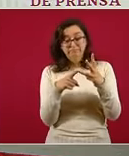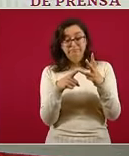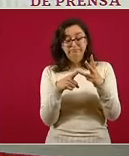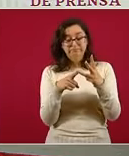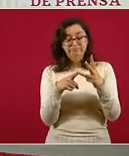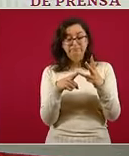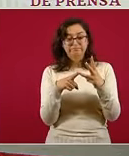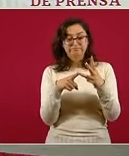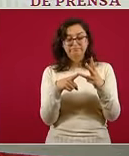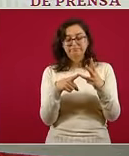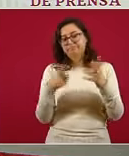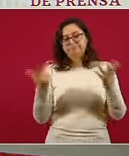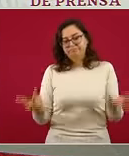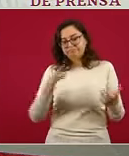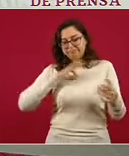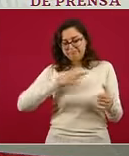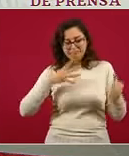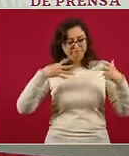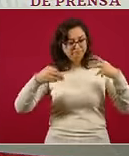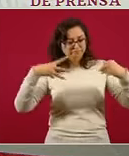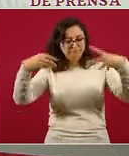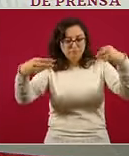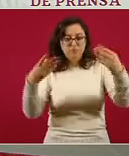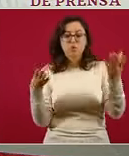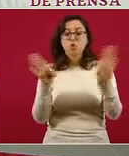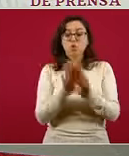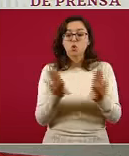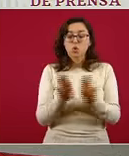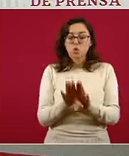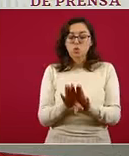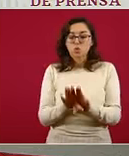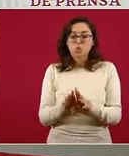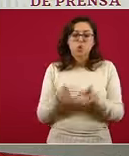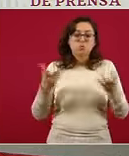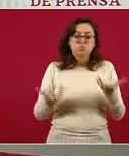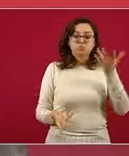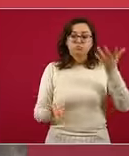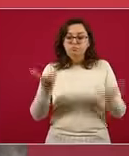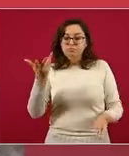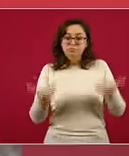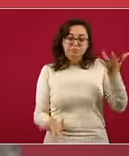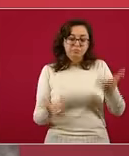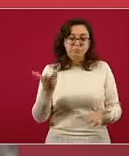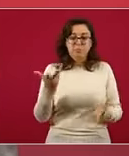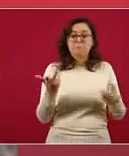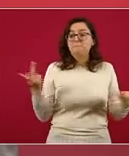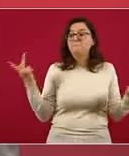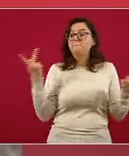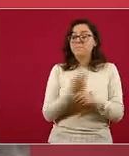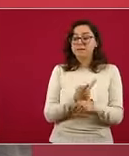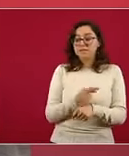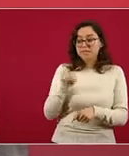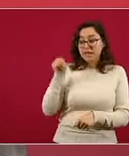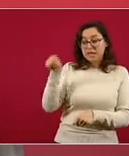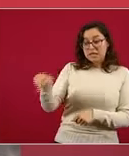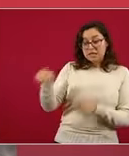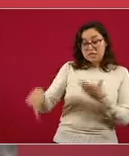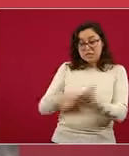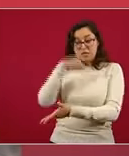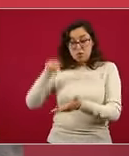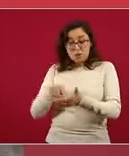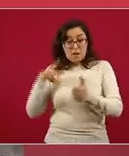es la dinámica de la propia epidemia, que no siempre llevará a que en los sitios de mayor transmisión sean